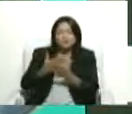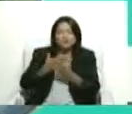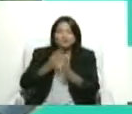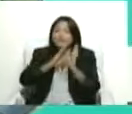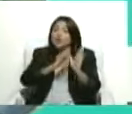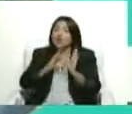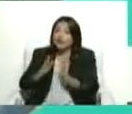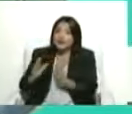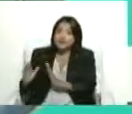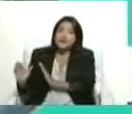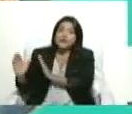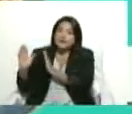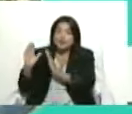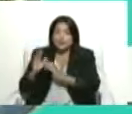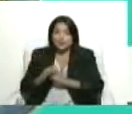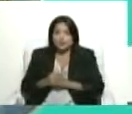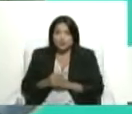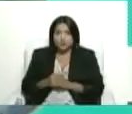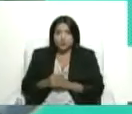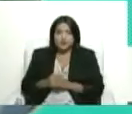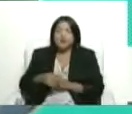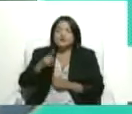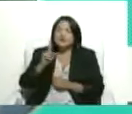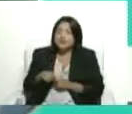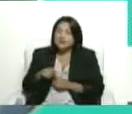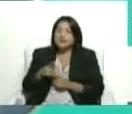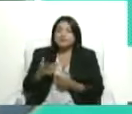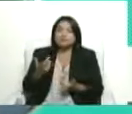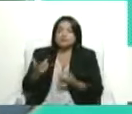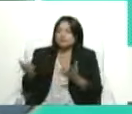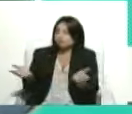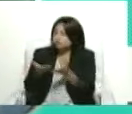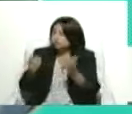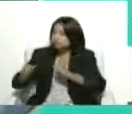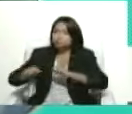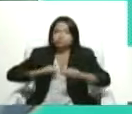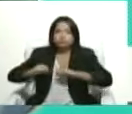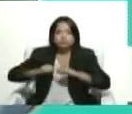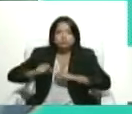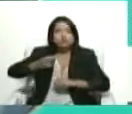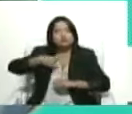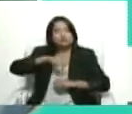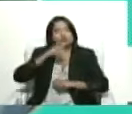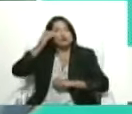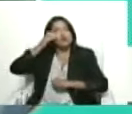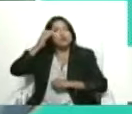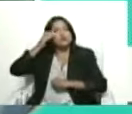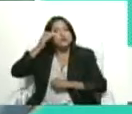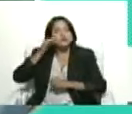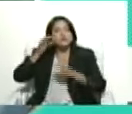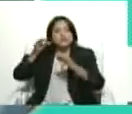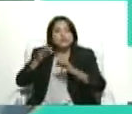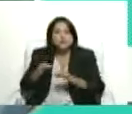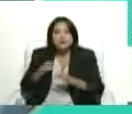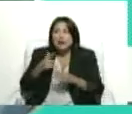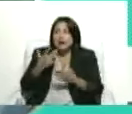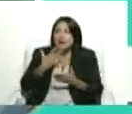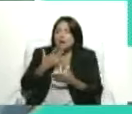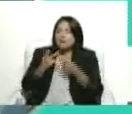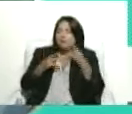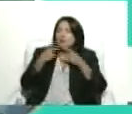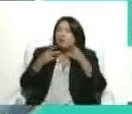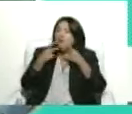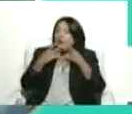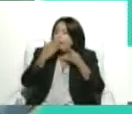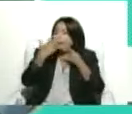organizativo, desde el punto de vista de la movilización y la agitación. Tenemos absoluta conciencia de que no es momento de cálculos políticos pequeños, que